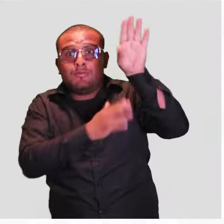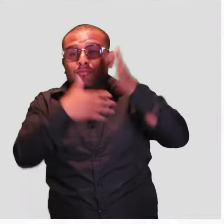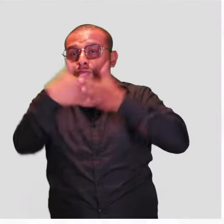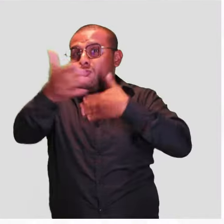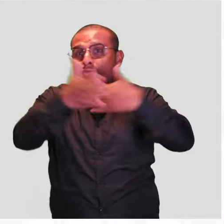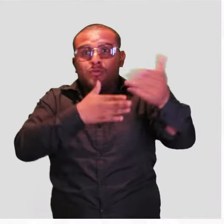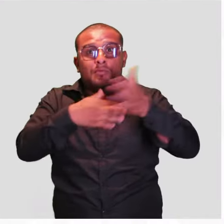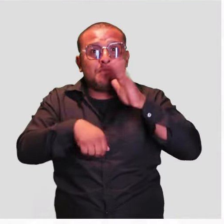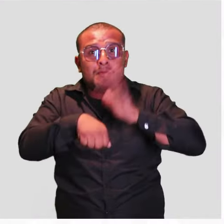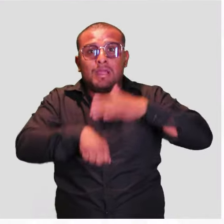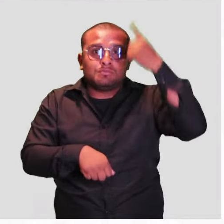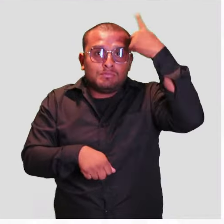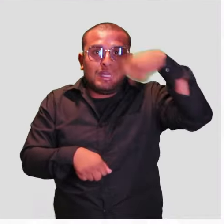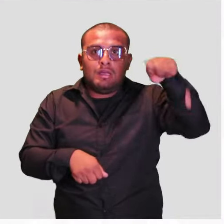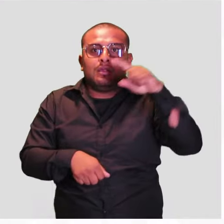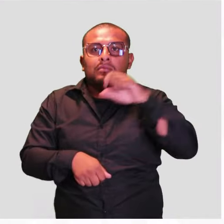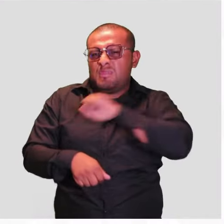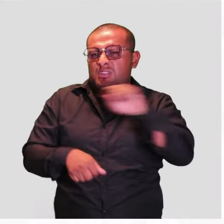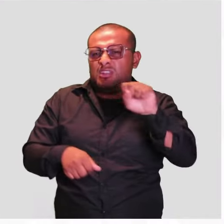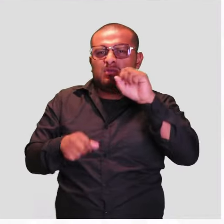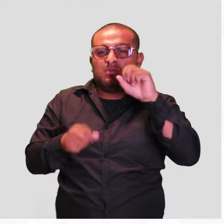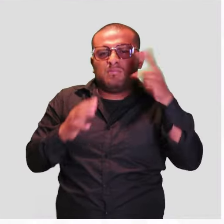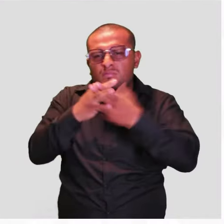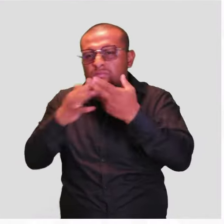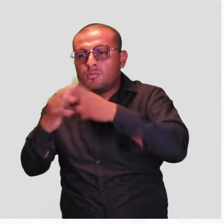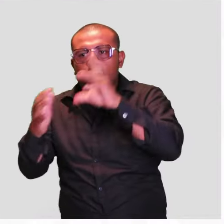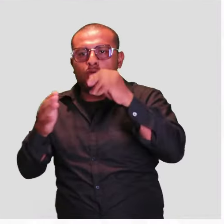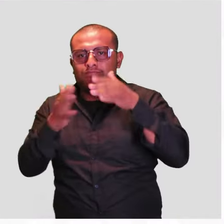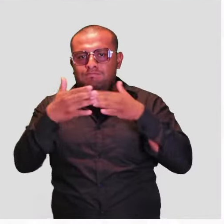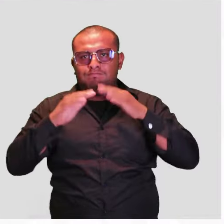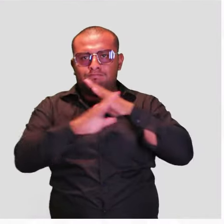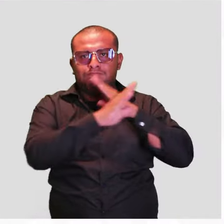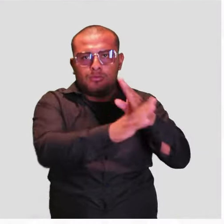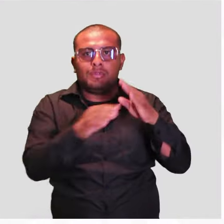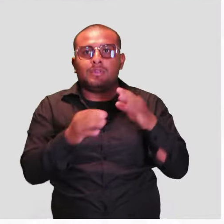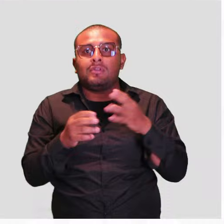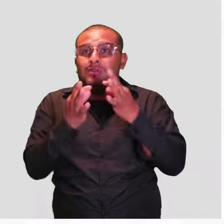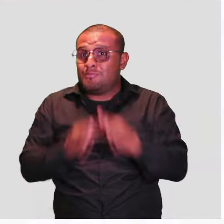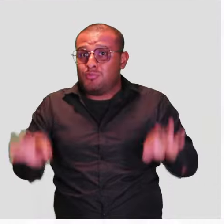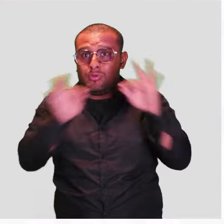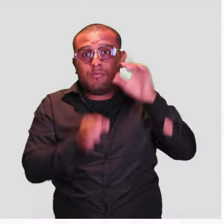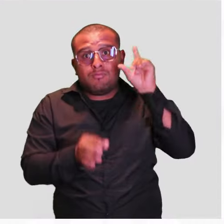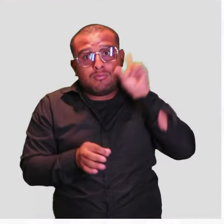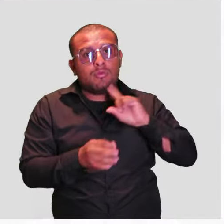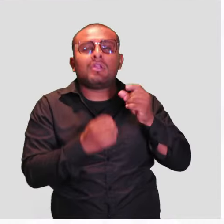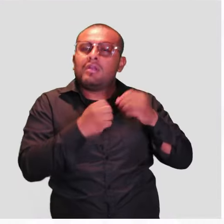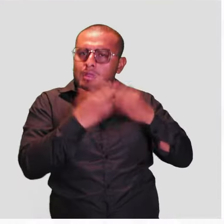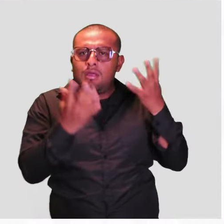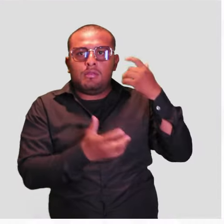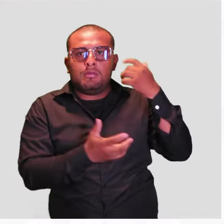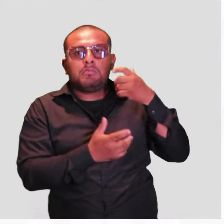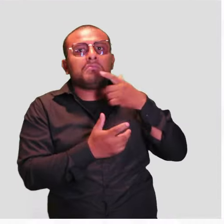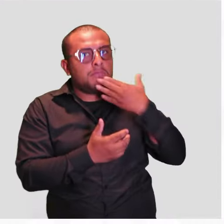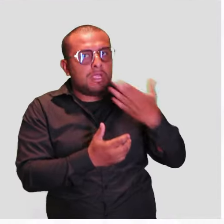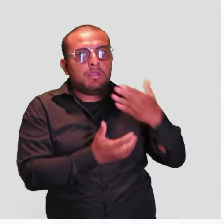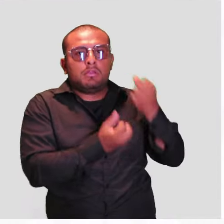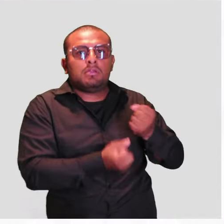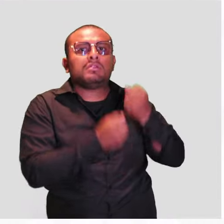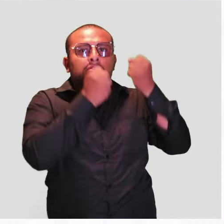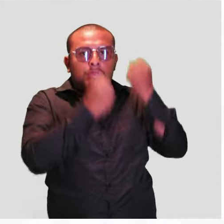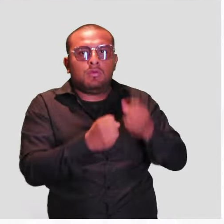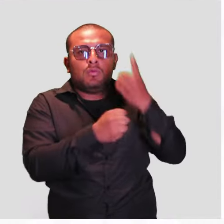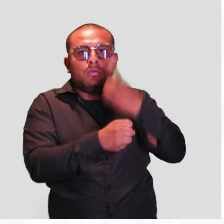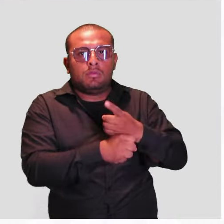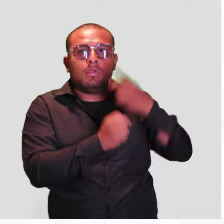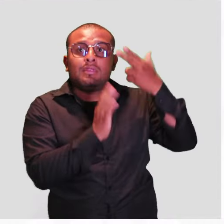paso a los malos. Así que aquí sí nos importan las mujeres. Por su economía y su seguridad, más talleres de autoempleo y